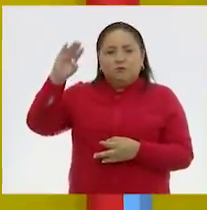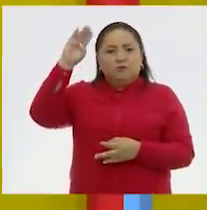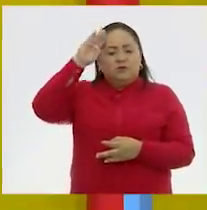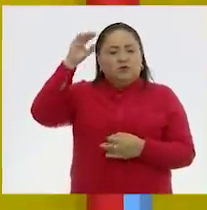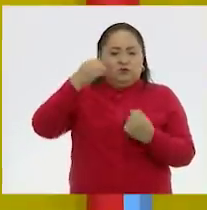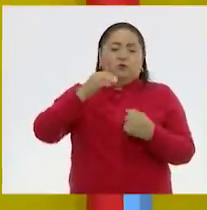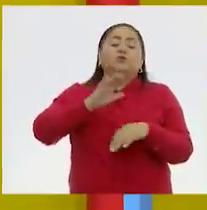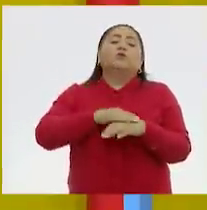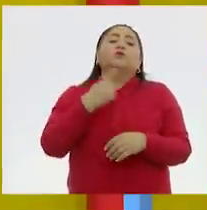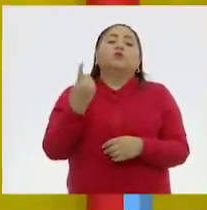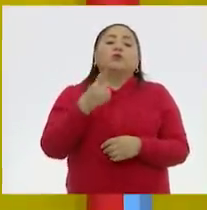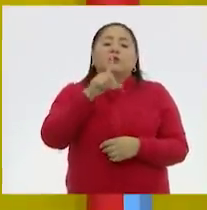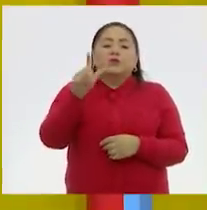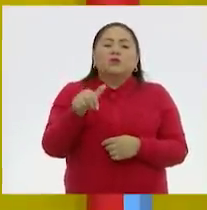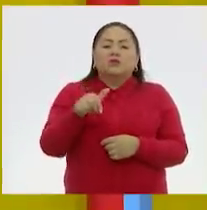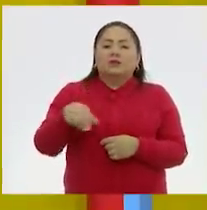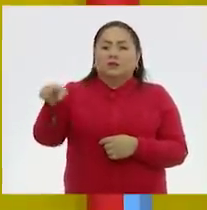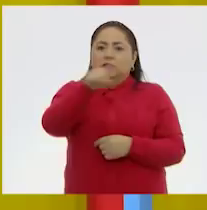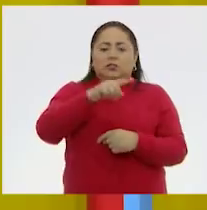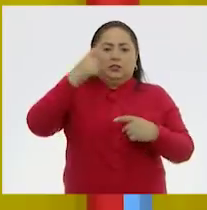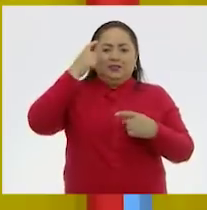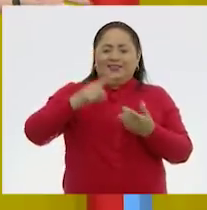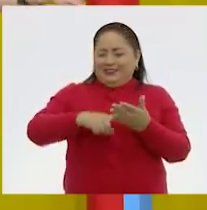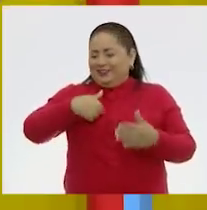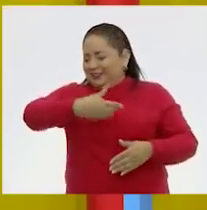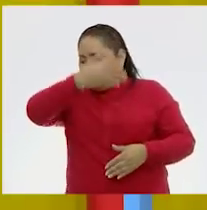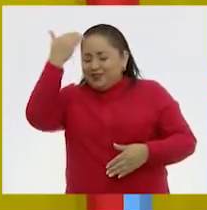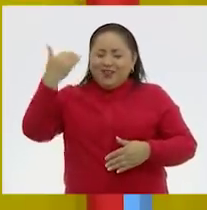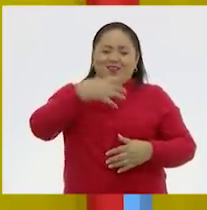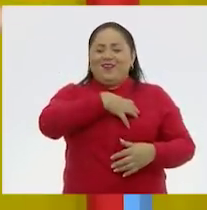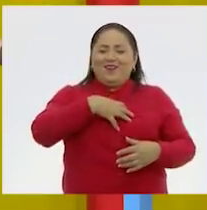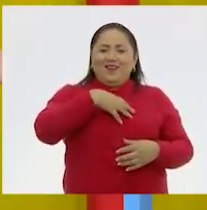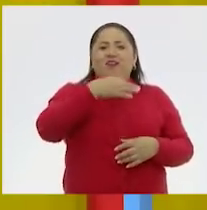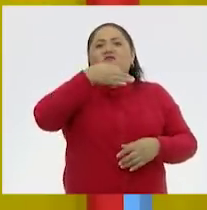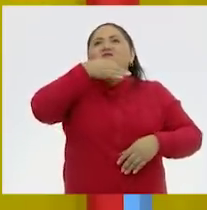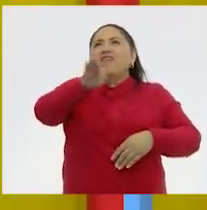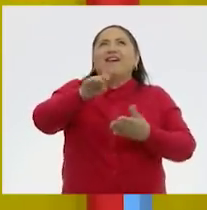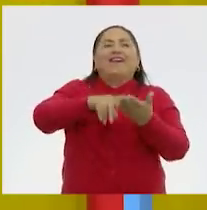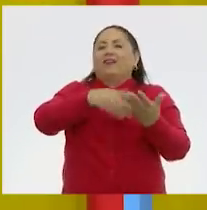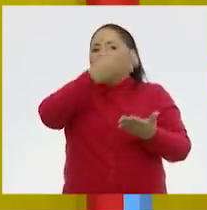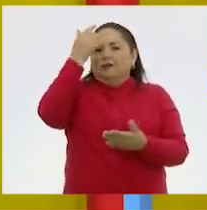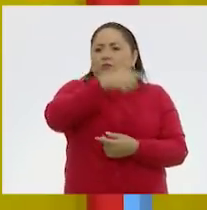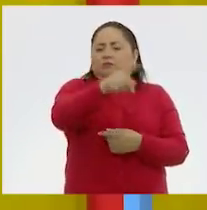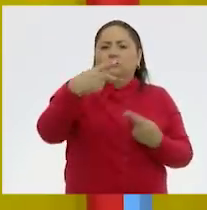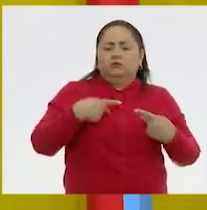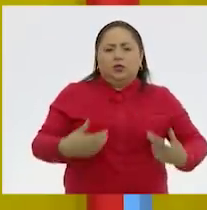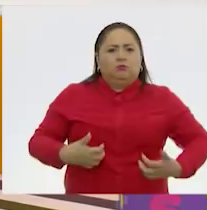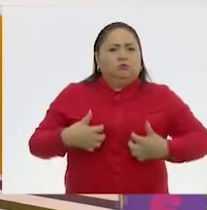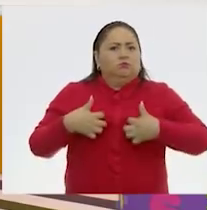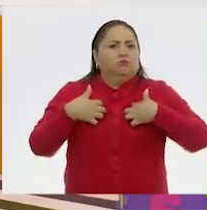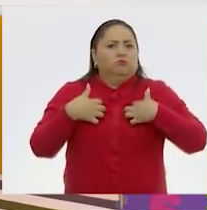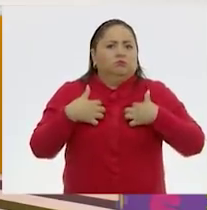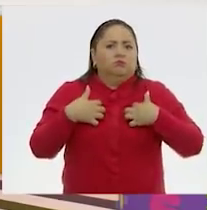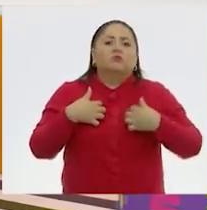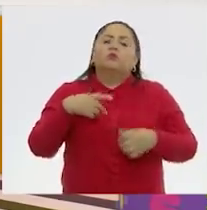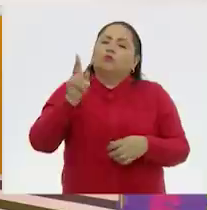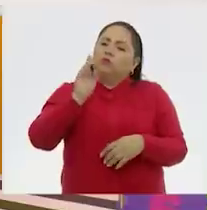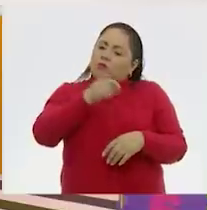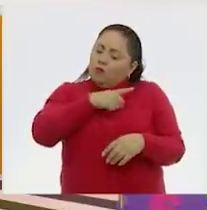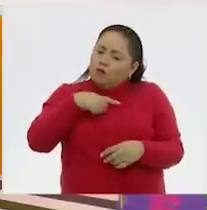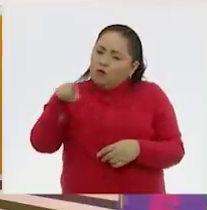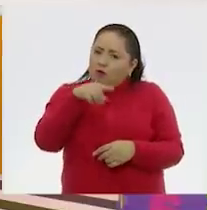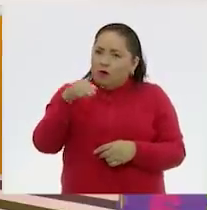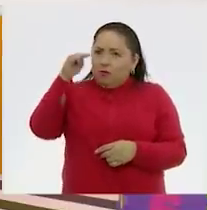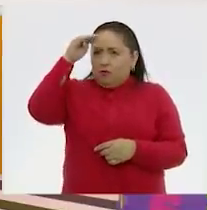pues un conflicto que genera ahí que todos se enojen contigo, además en una fiesta. No, qué horrible. Y todo por no tomar en